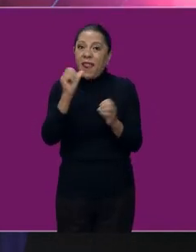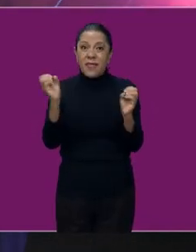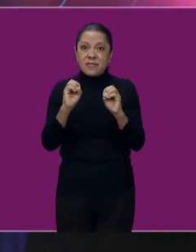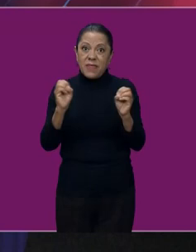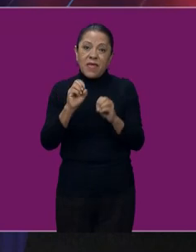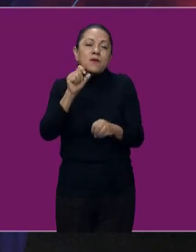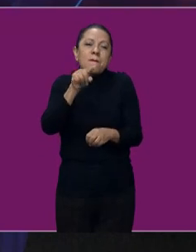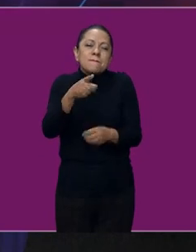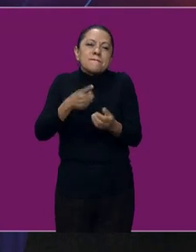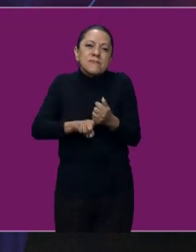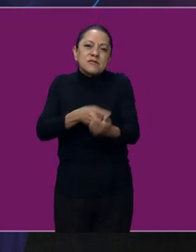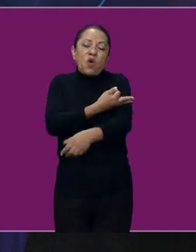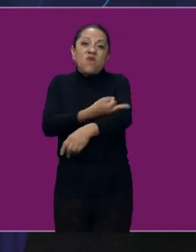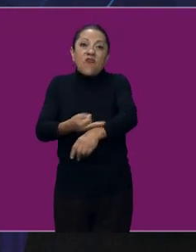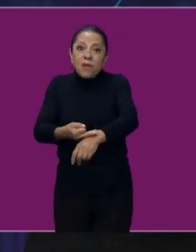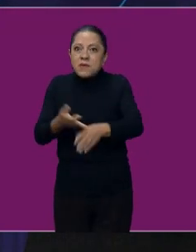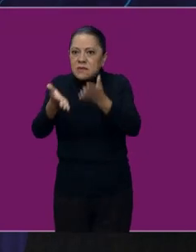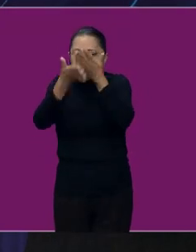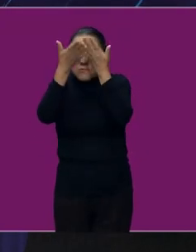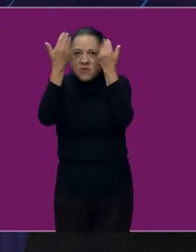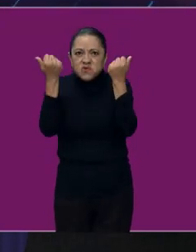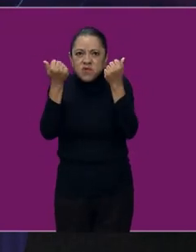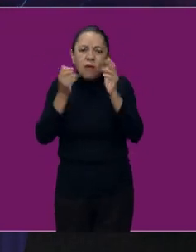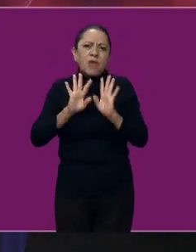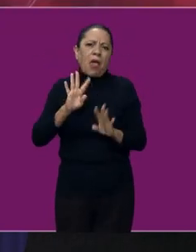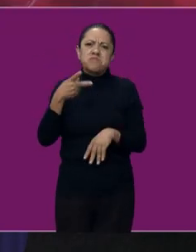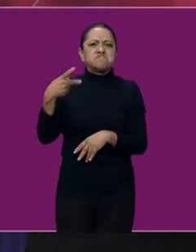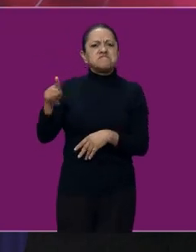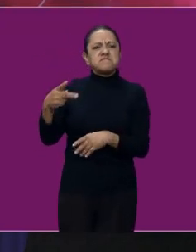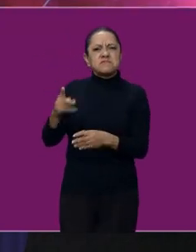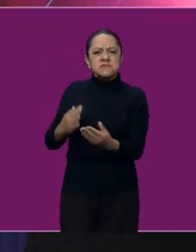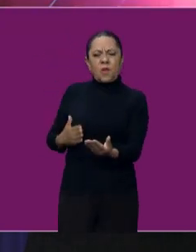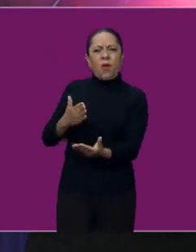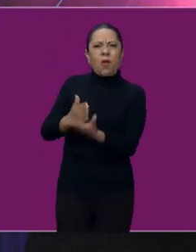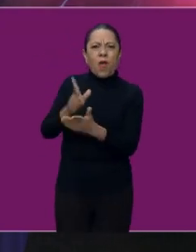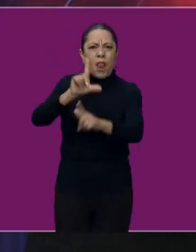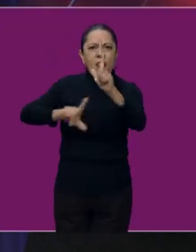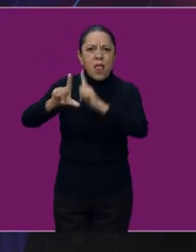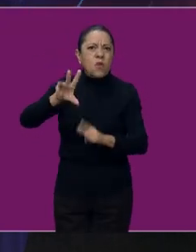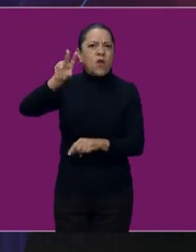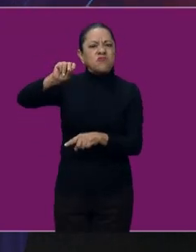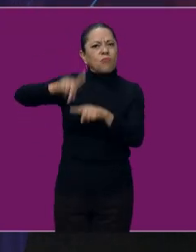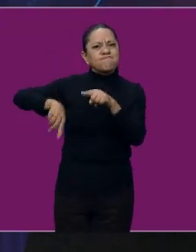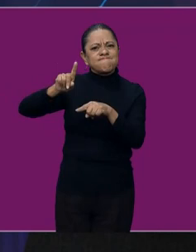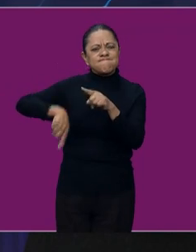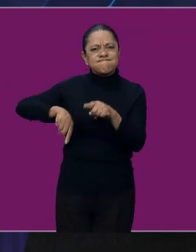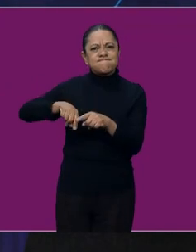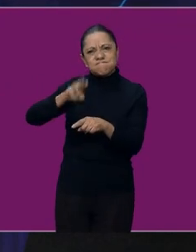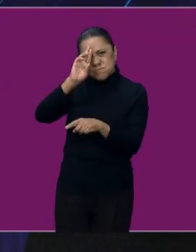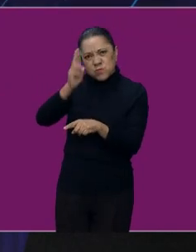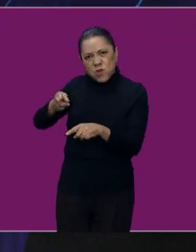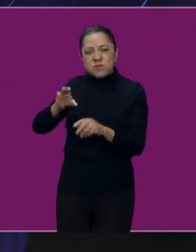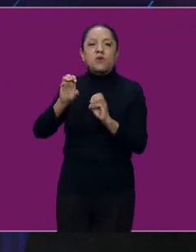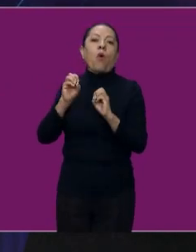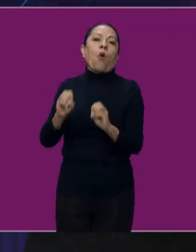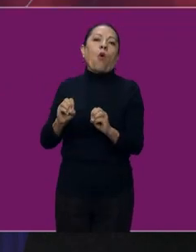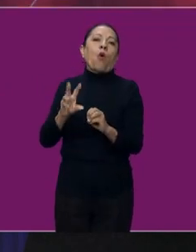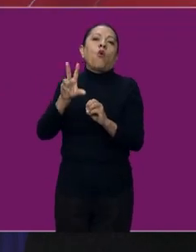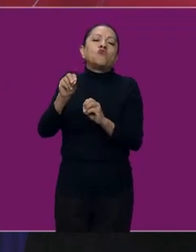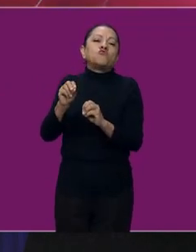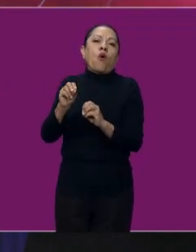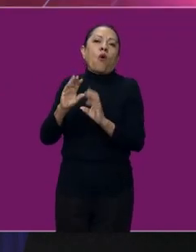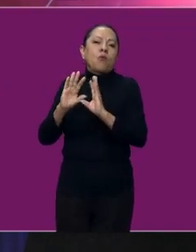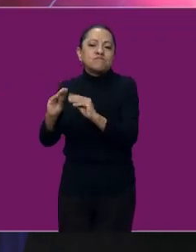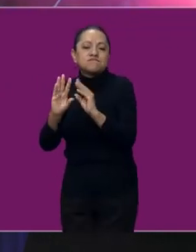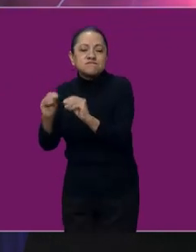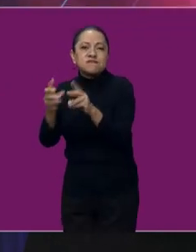por desconocimiento que no se les permite tener el acceso a su lengua entonces su desarrollo se ve